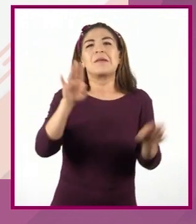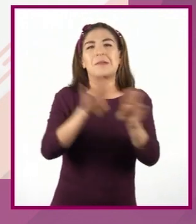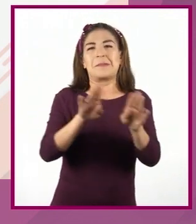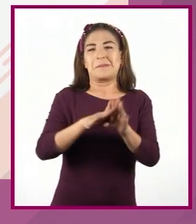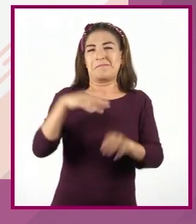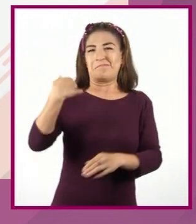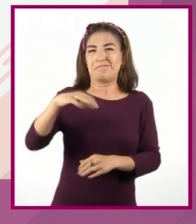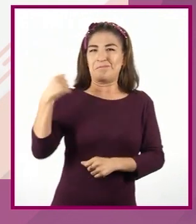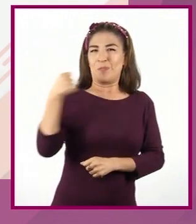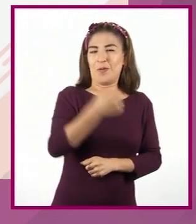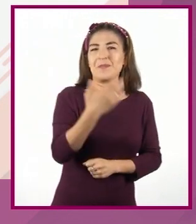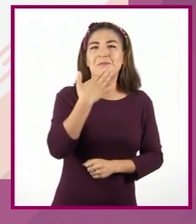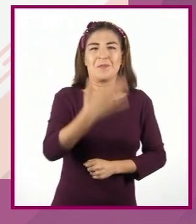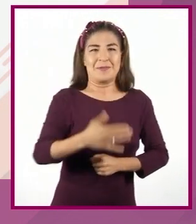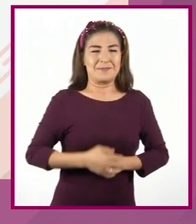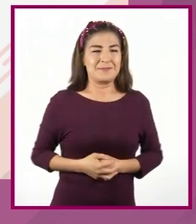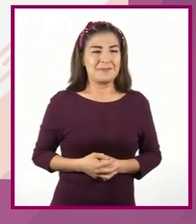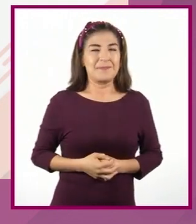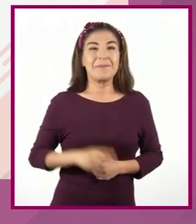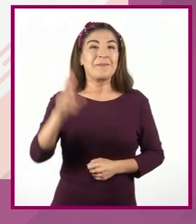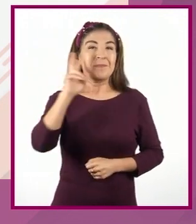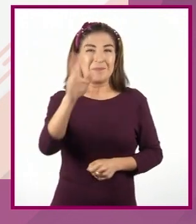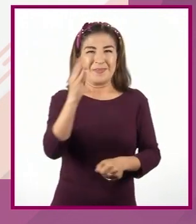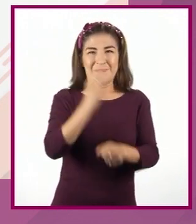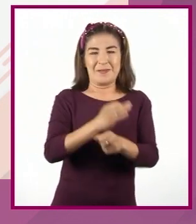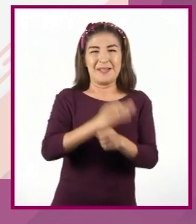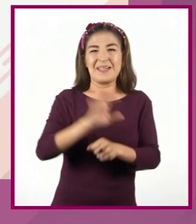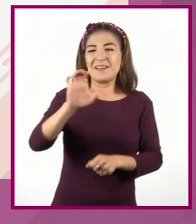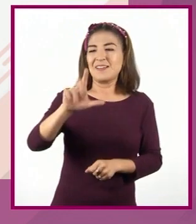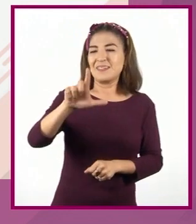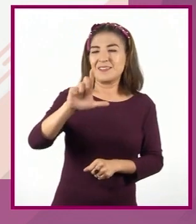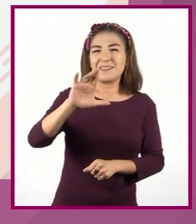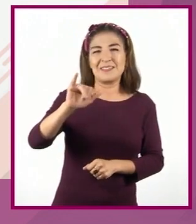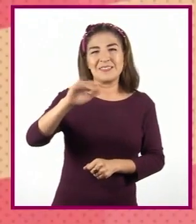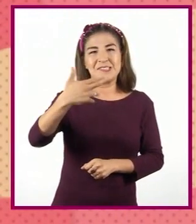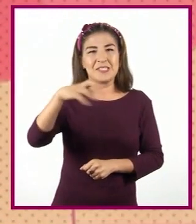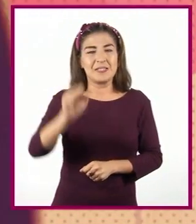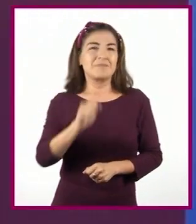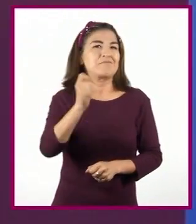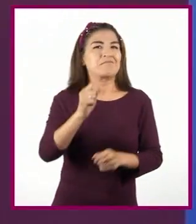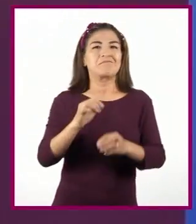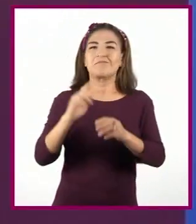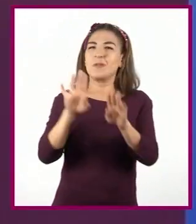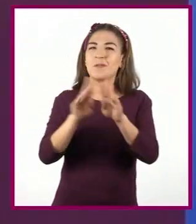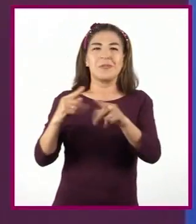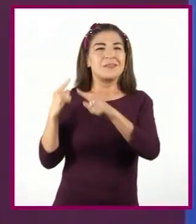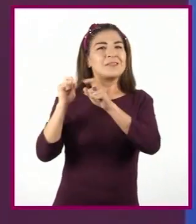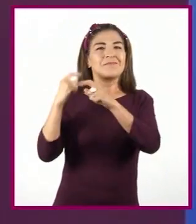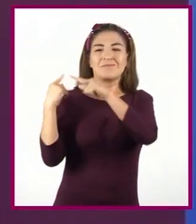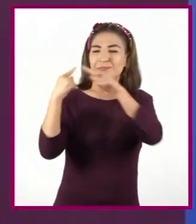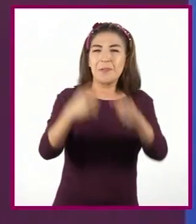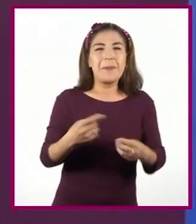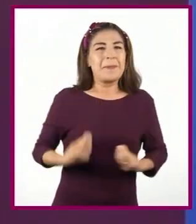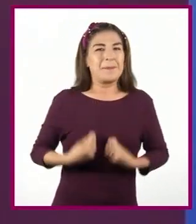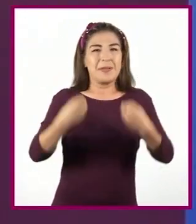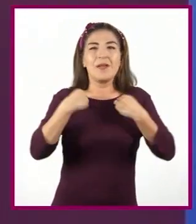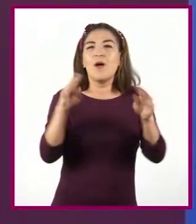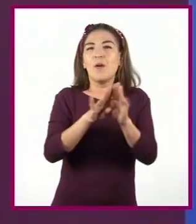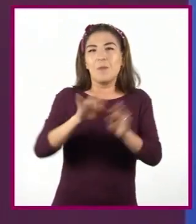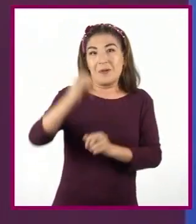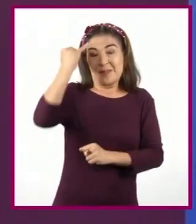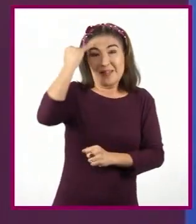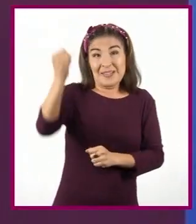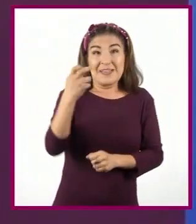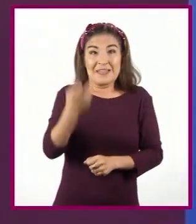poder. Como observaron, los clichés son parte de nuestra vida, ya que parten de ideas preconcebidas que